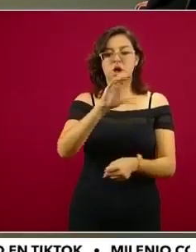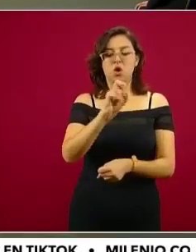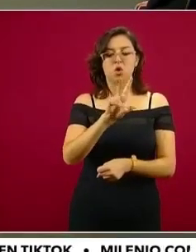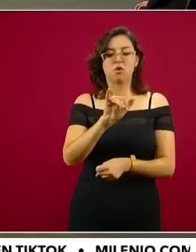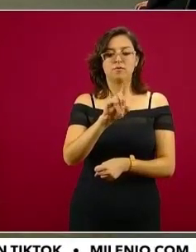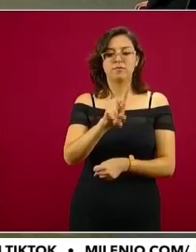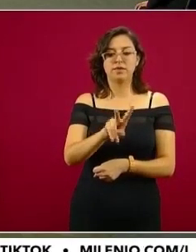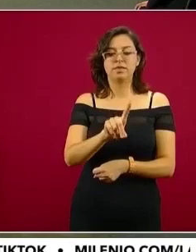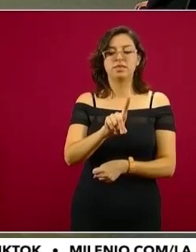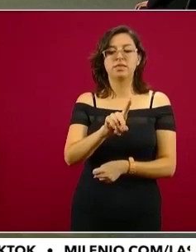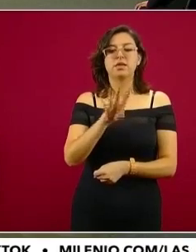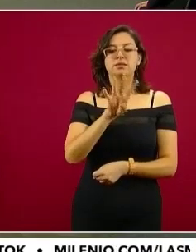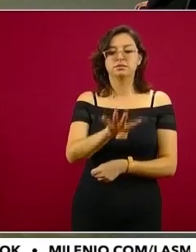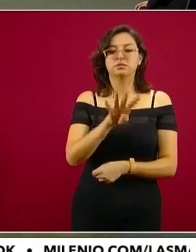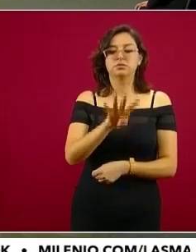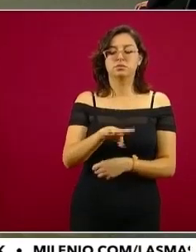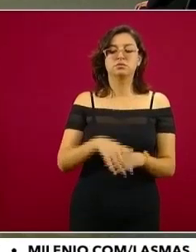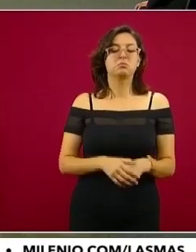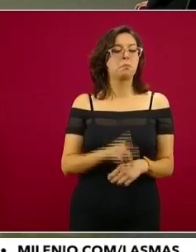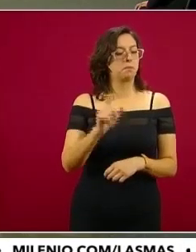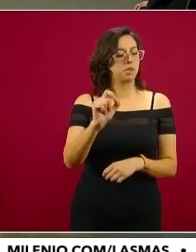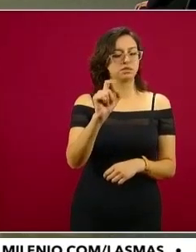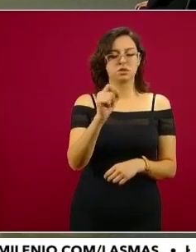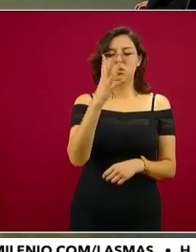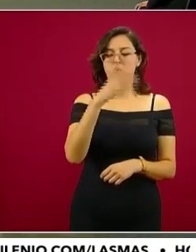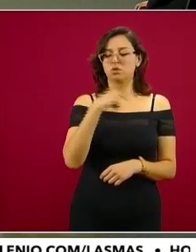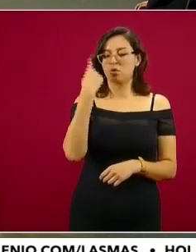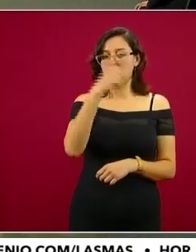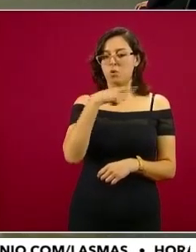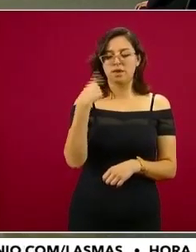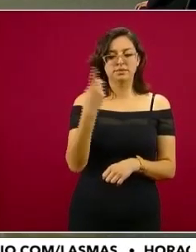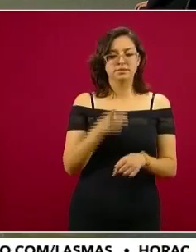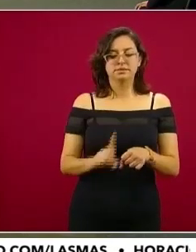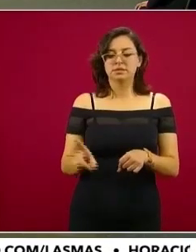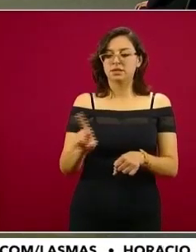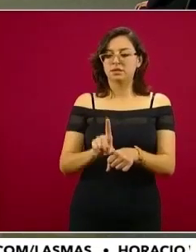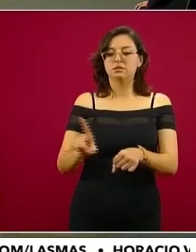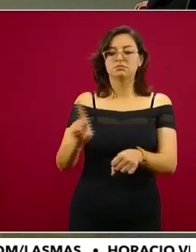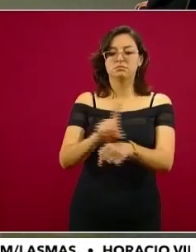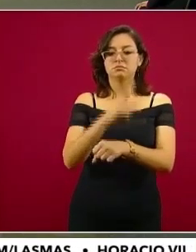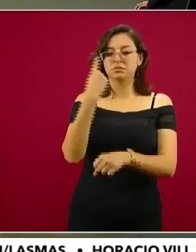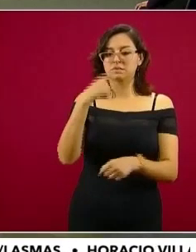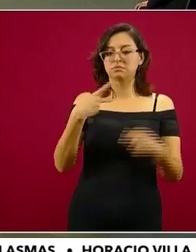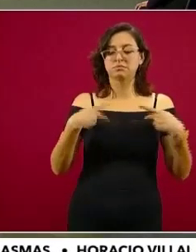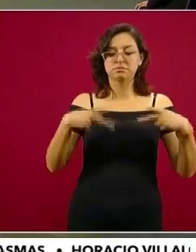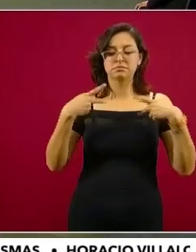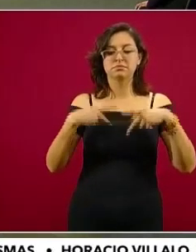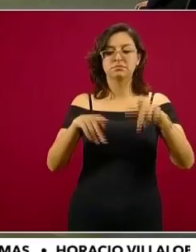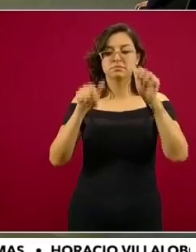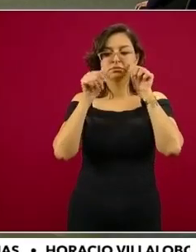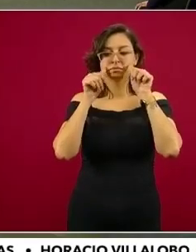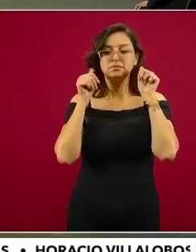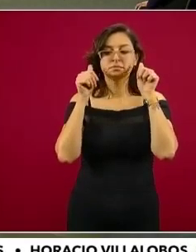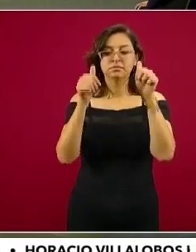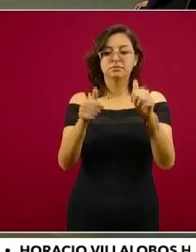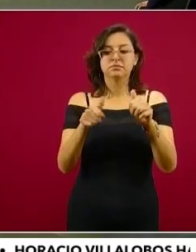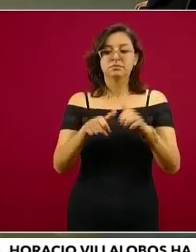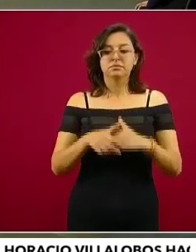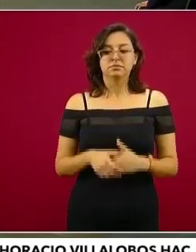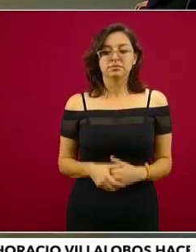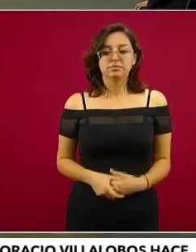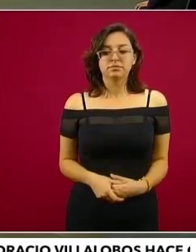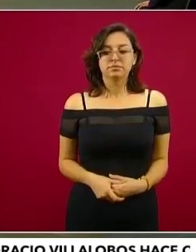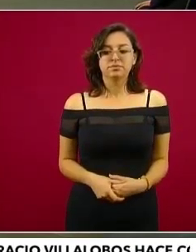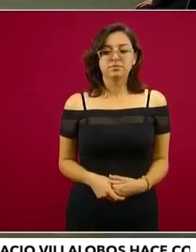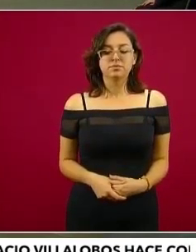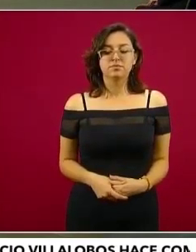hay personal las 24 horas del día para atender las peticiones de los usuarios. Nosotros,